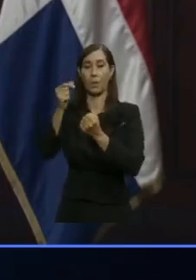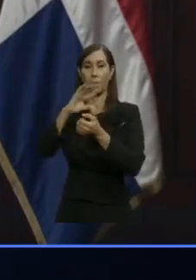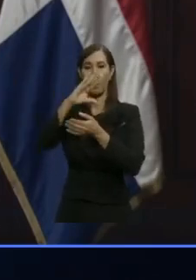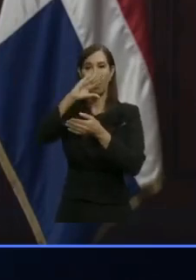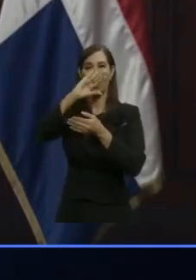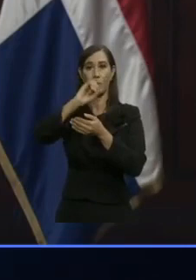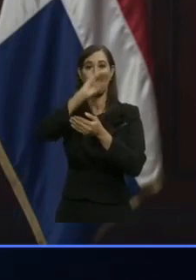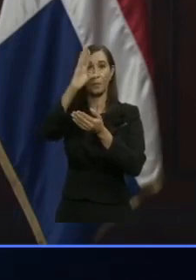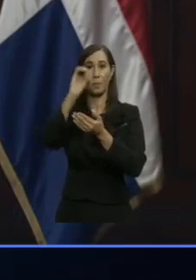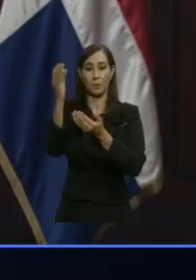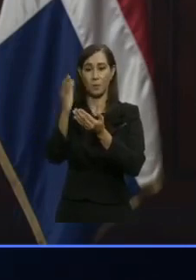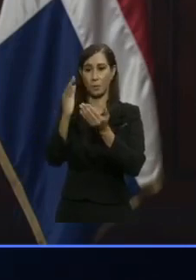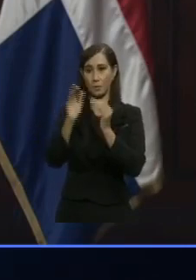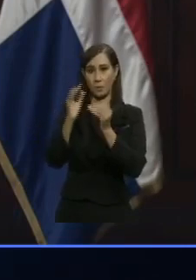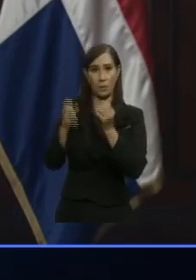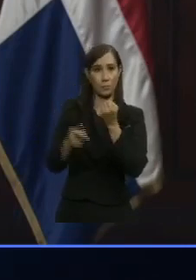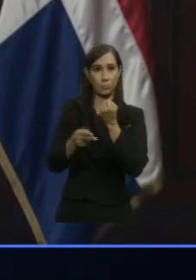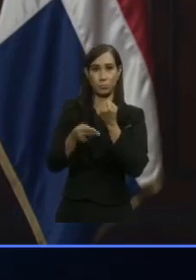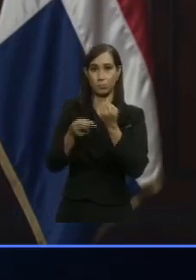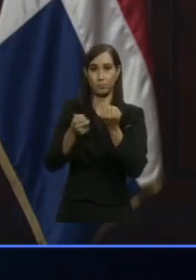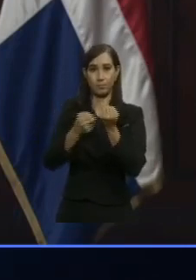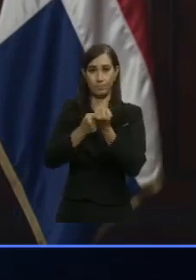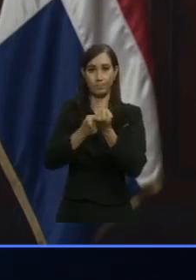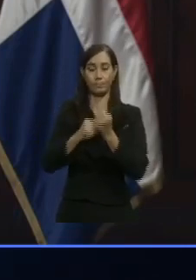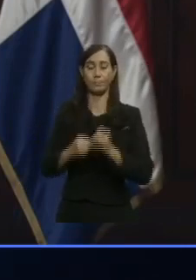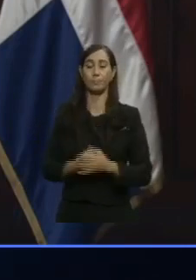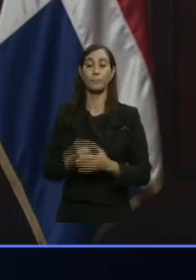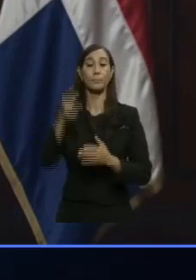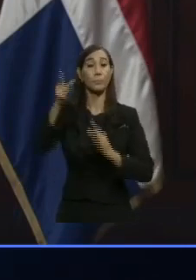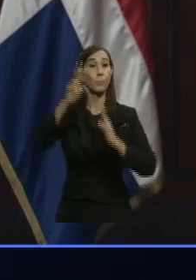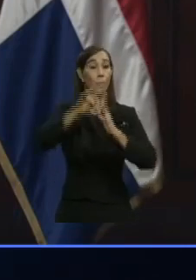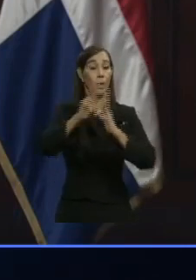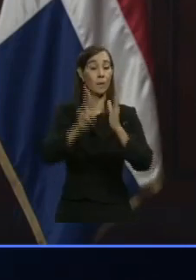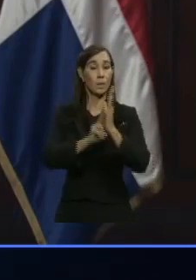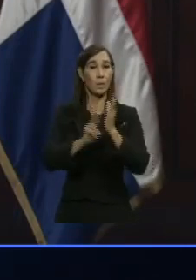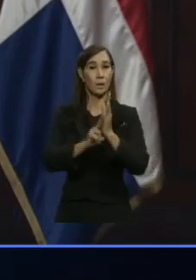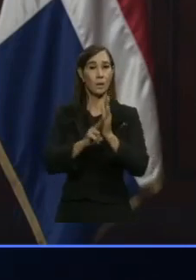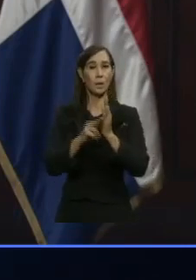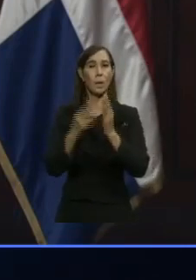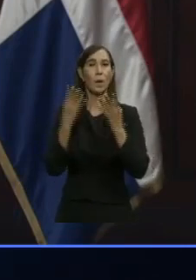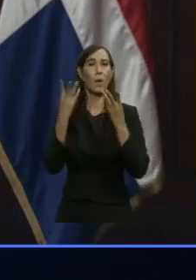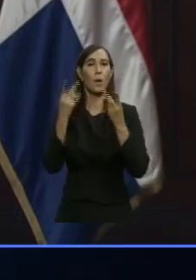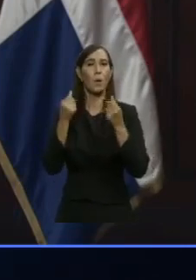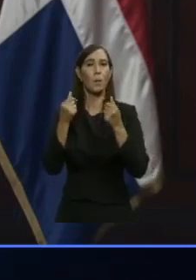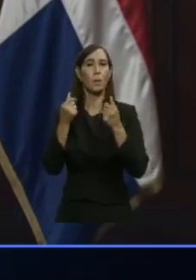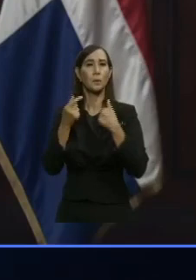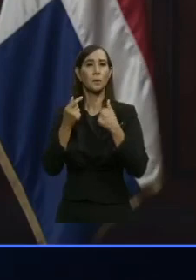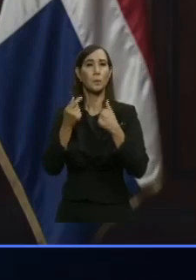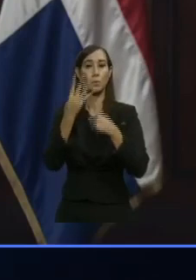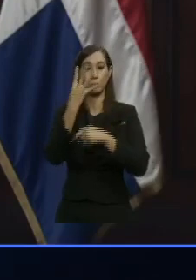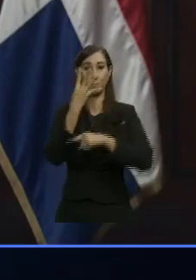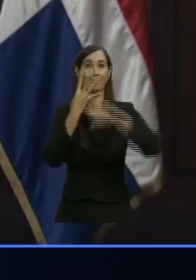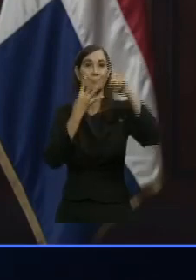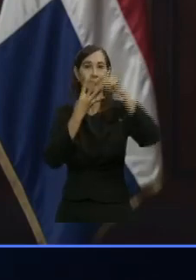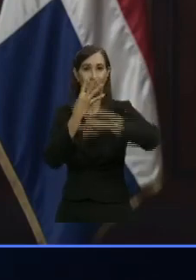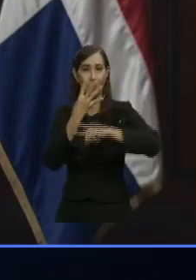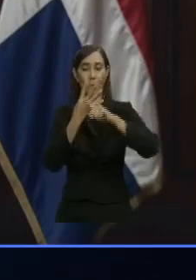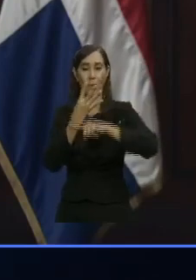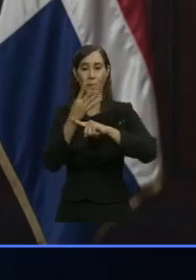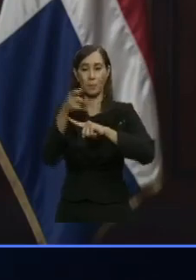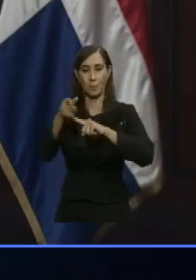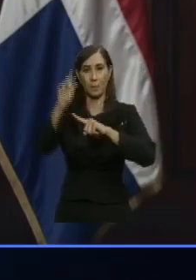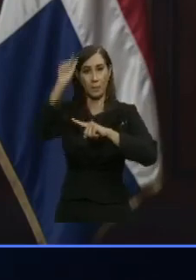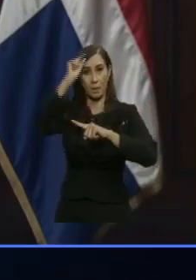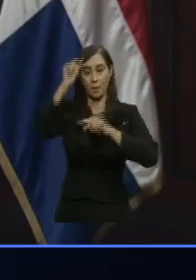sistema tributario como el que tenemos en la república dominicana o sea que con las medidas anunciadas se da